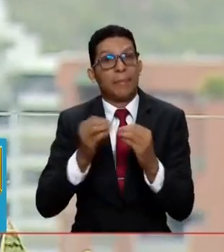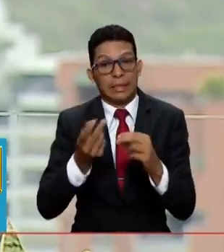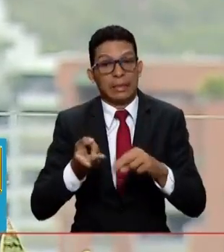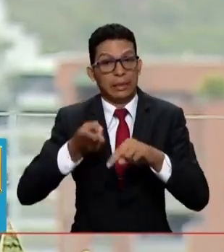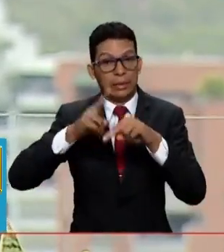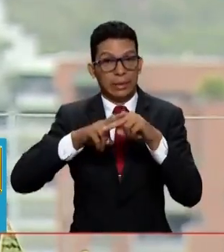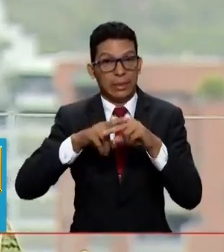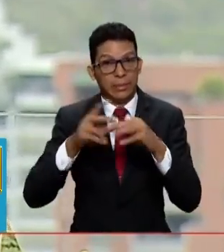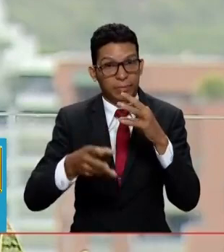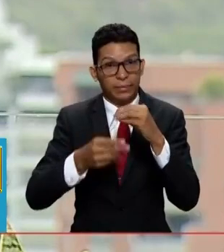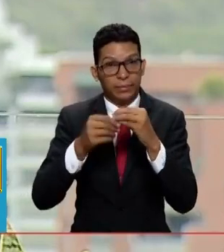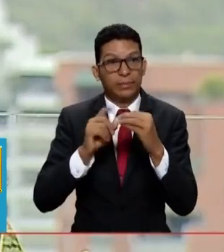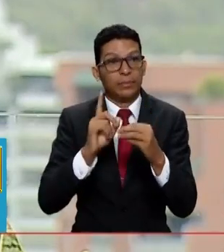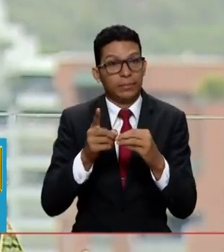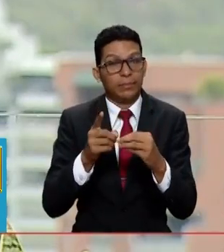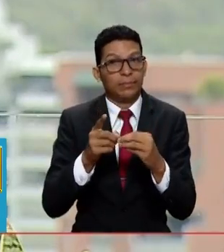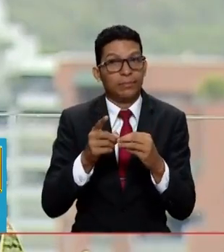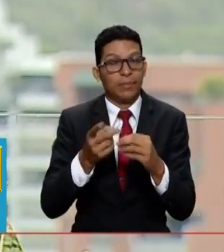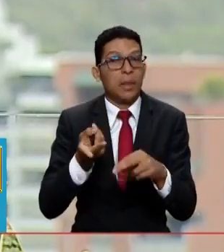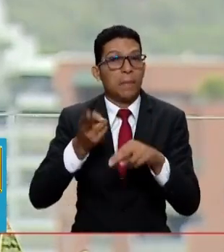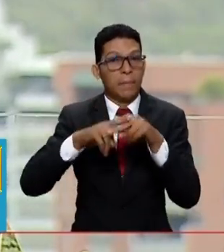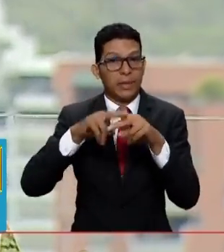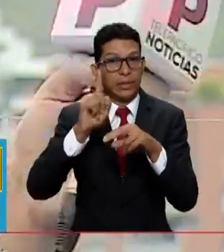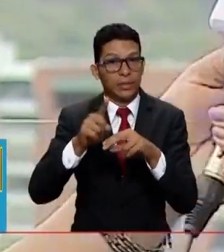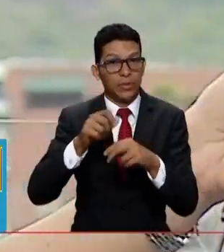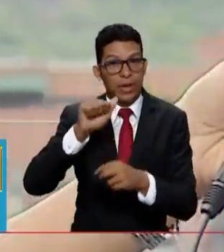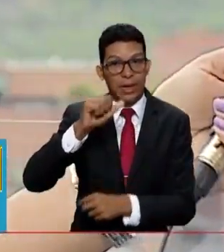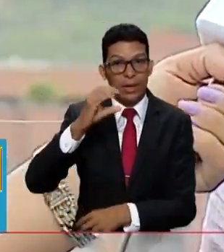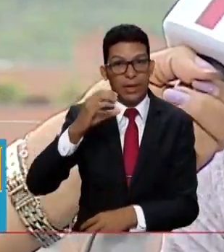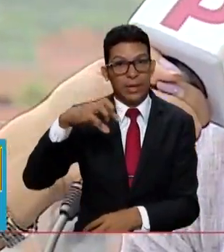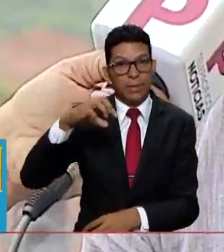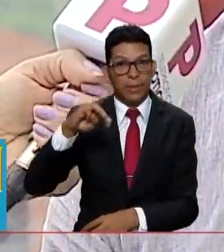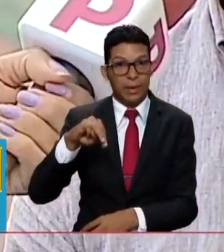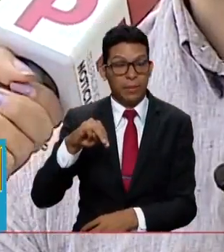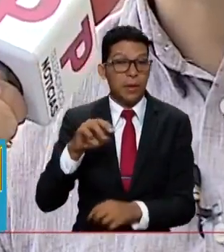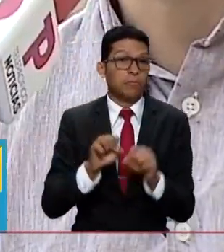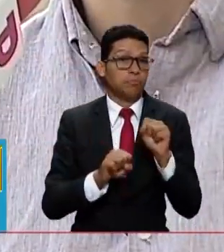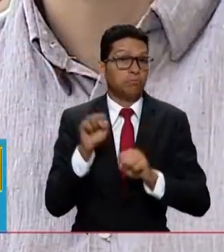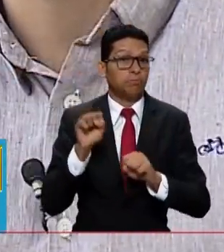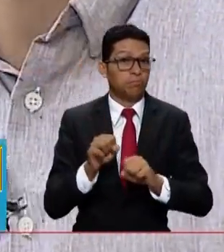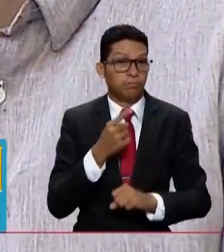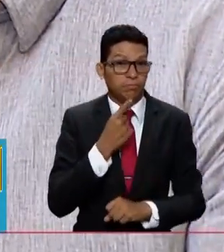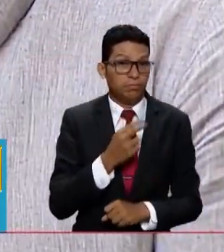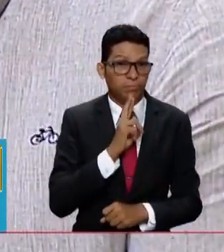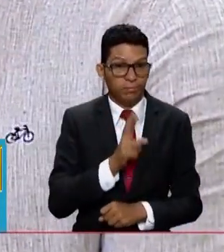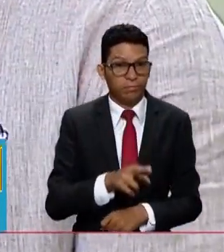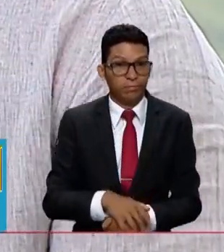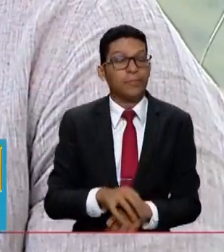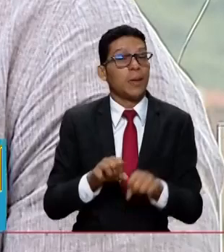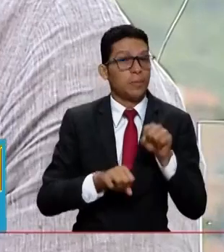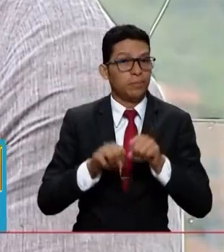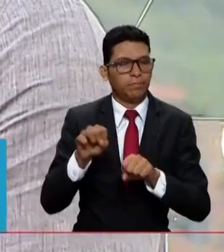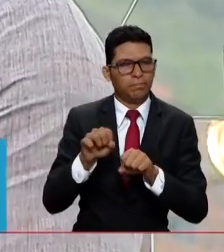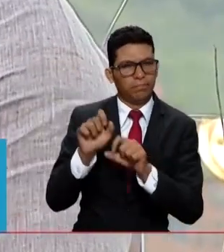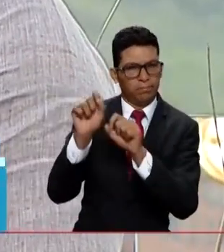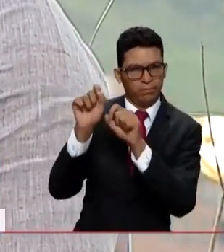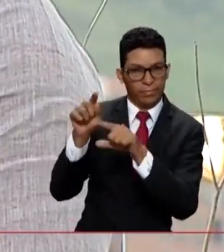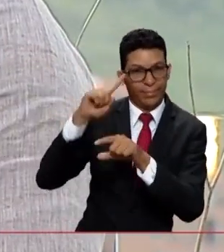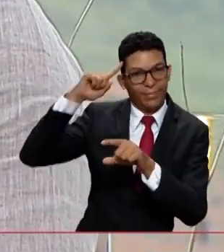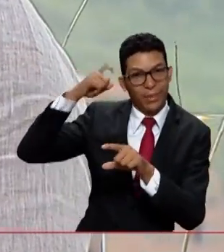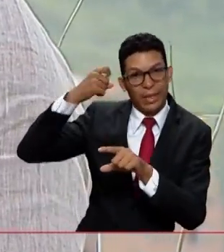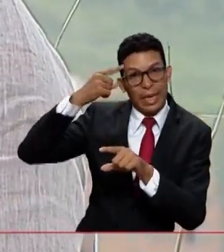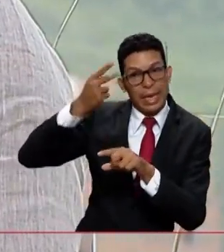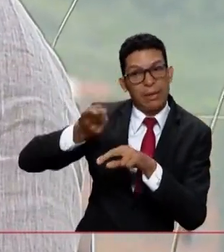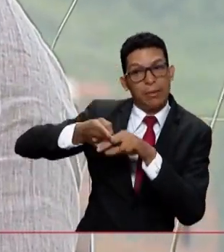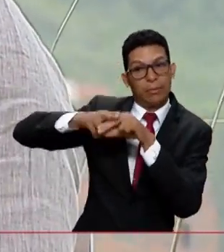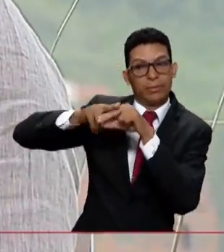lo que usted menciona, el alza también en el precio del diésel? Es posible. La pregunta que tenemos que transmitirle al gobierno es, bueno, ya la gasolina